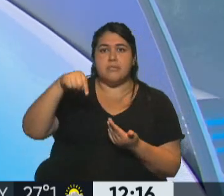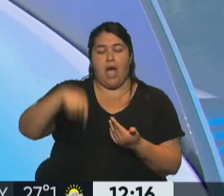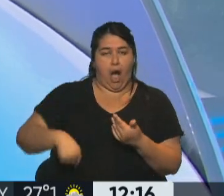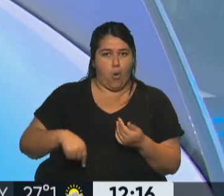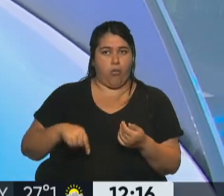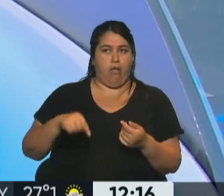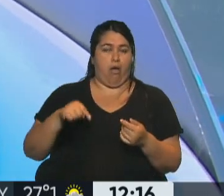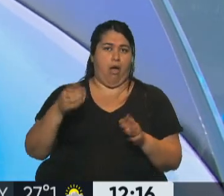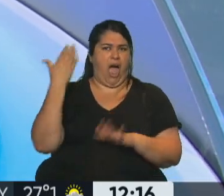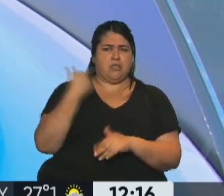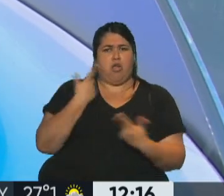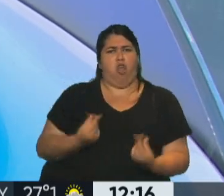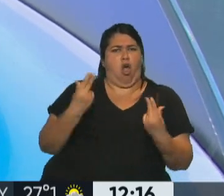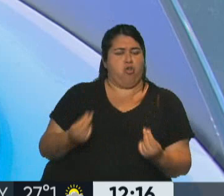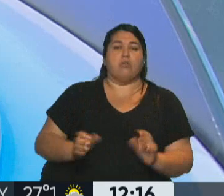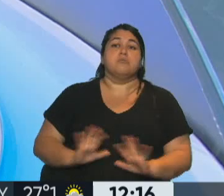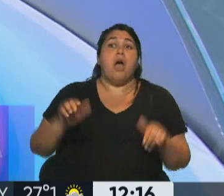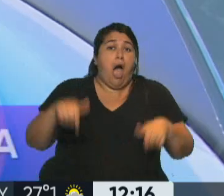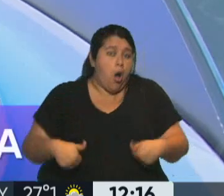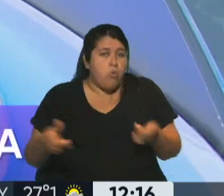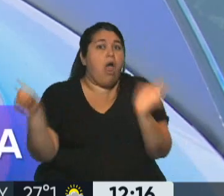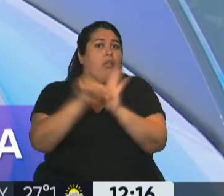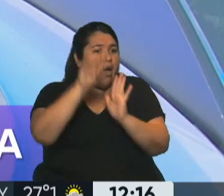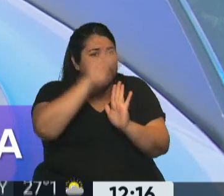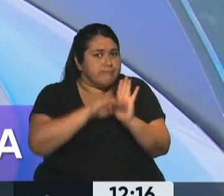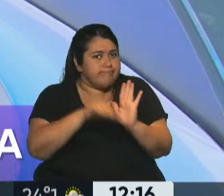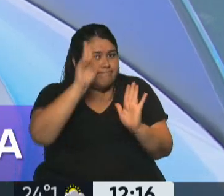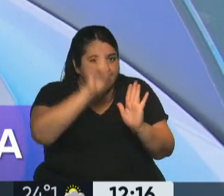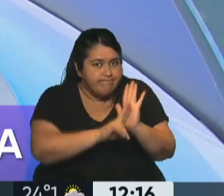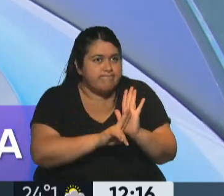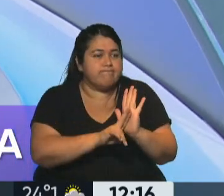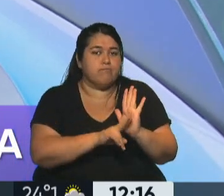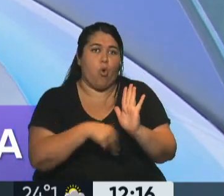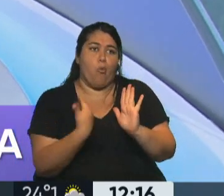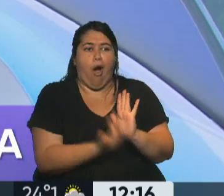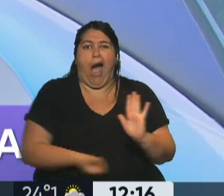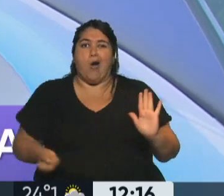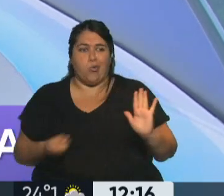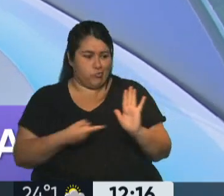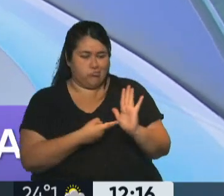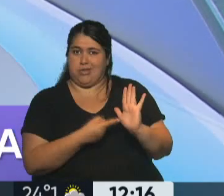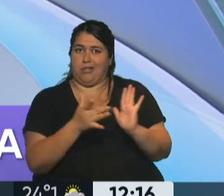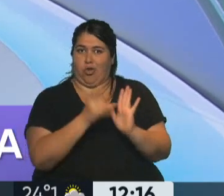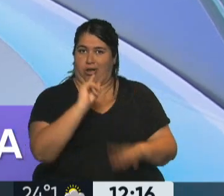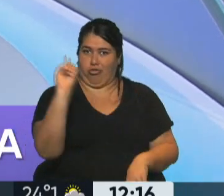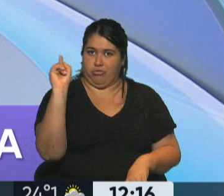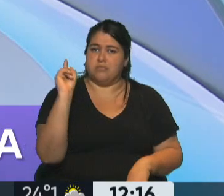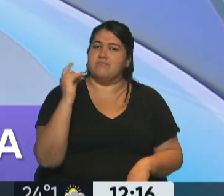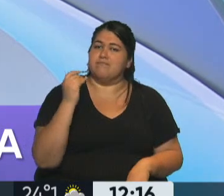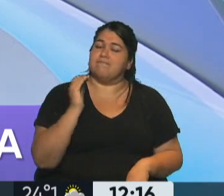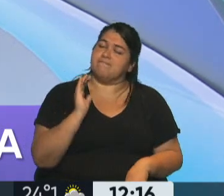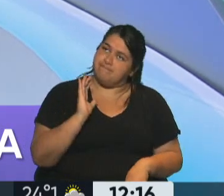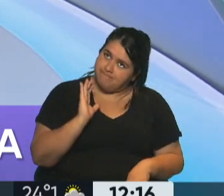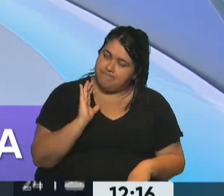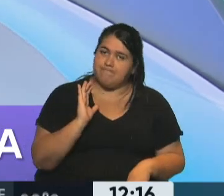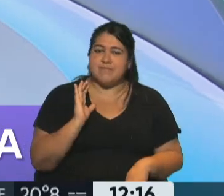está establecido por ley, entonces ese no sería uno de los caminos para avanzar con el ajuste. Bueno, yo creo que ahí hay dos cosas, ¿no? Primero, tanto